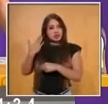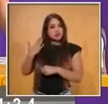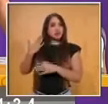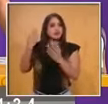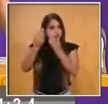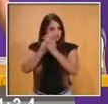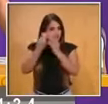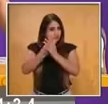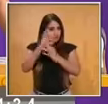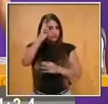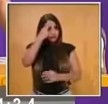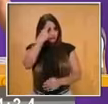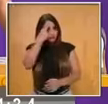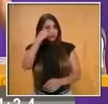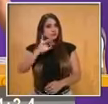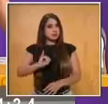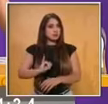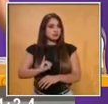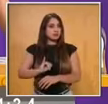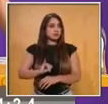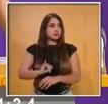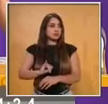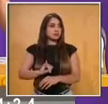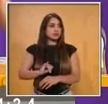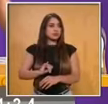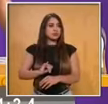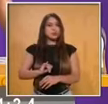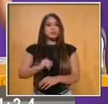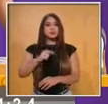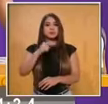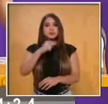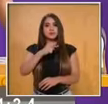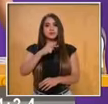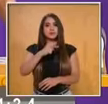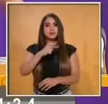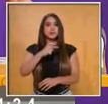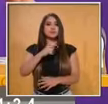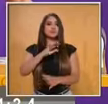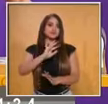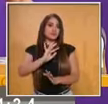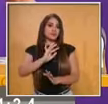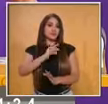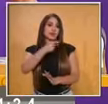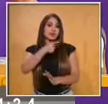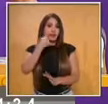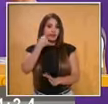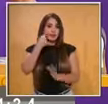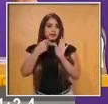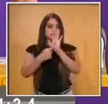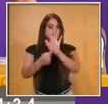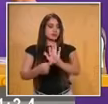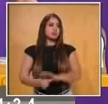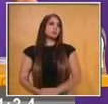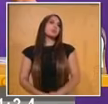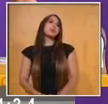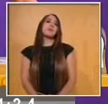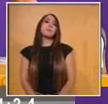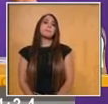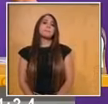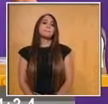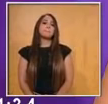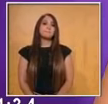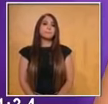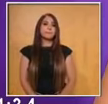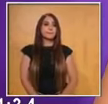anterior. ¿Recuerdas? Ponemos nuestras dos manos, pongo el pulgar de la mano derecha hacia adentro y mis cuatro